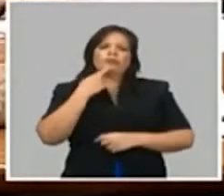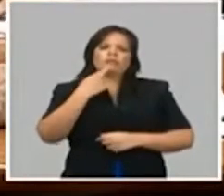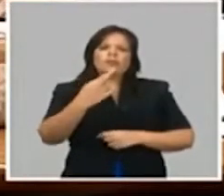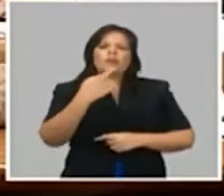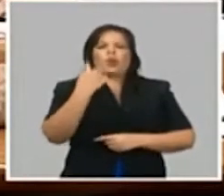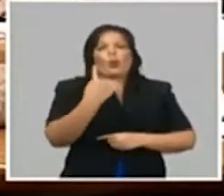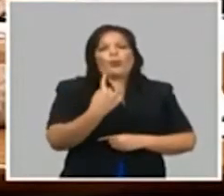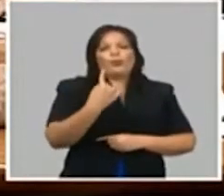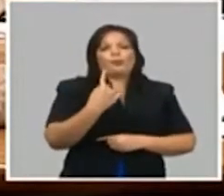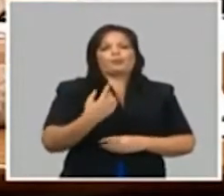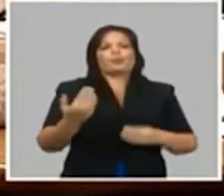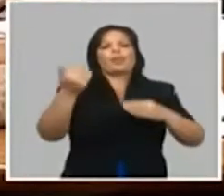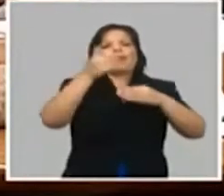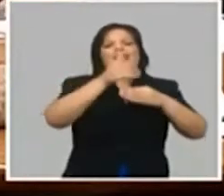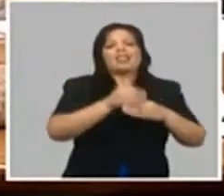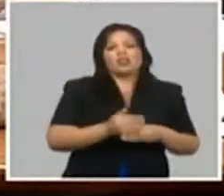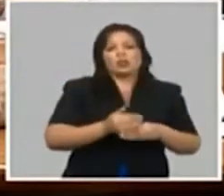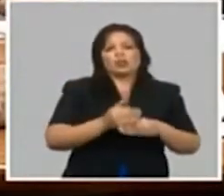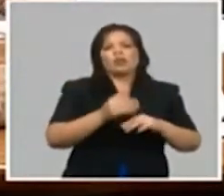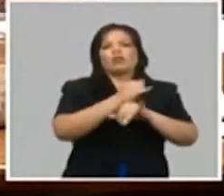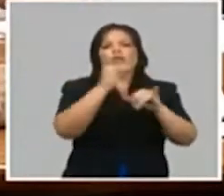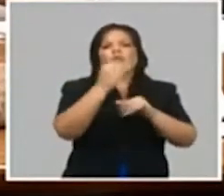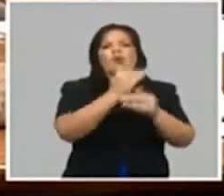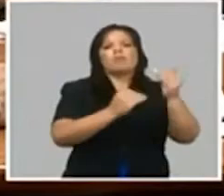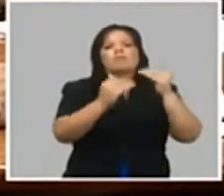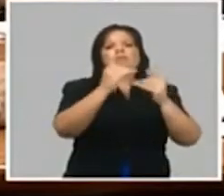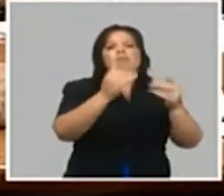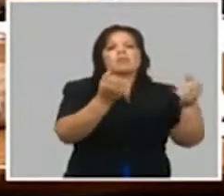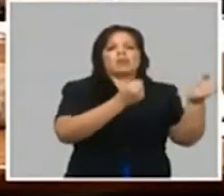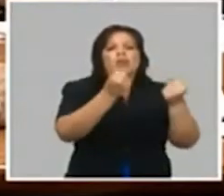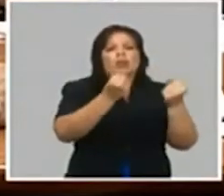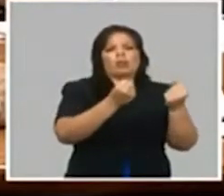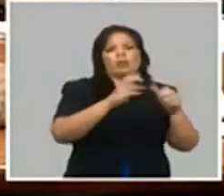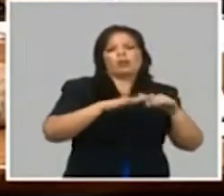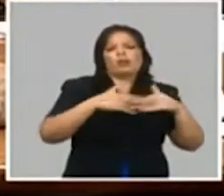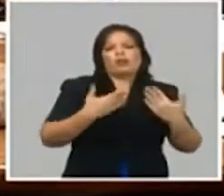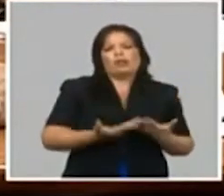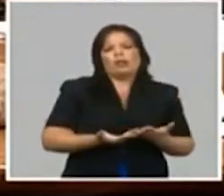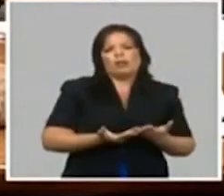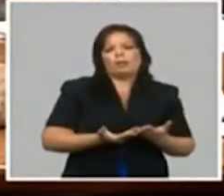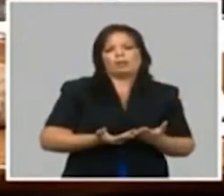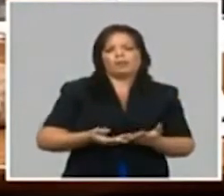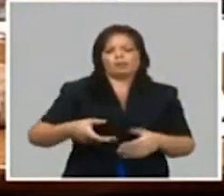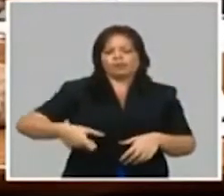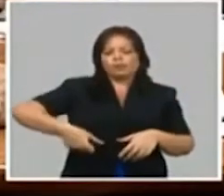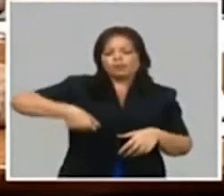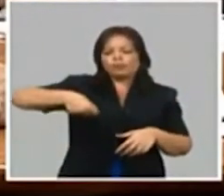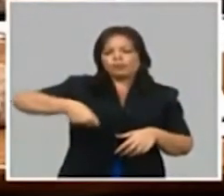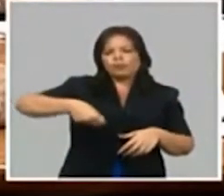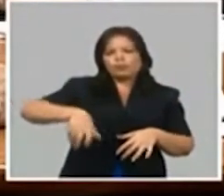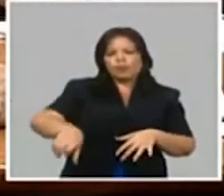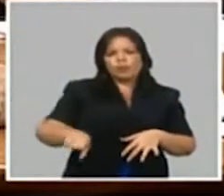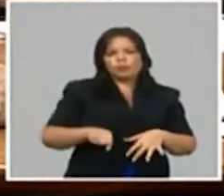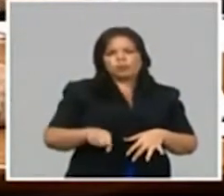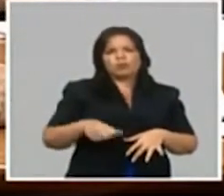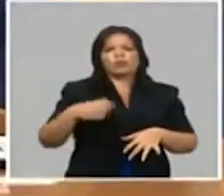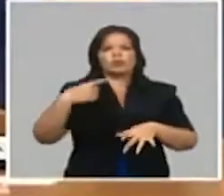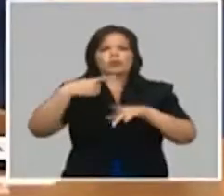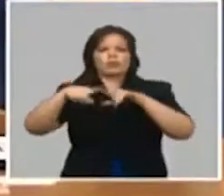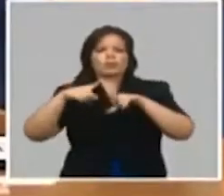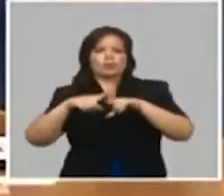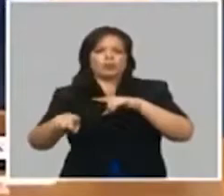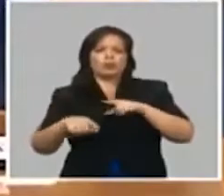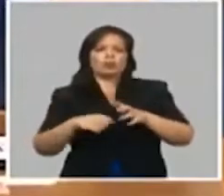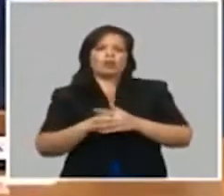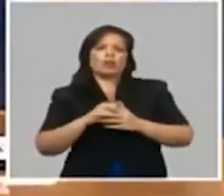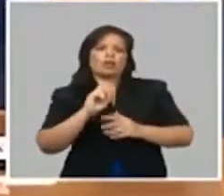de la limitación que se ha informado por el ministro del Transporte del equipaje acompañante en estas primeras fases, dos primeras